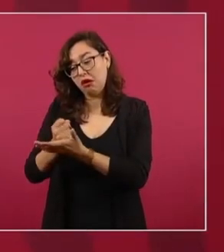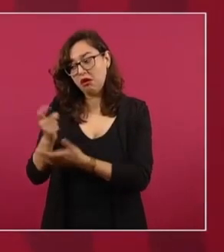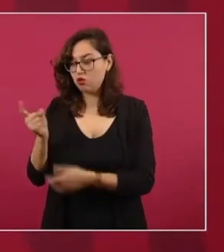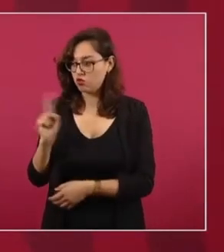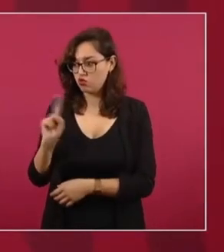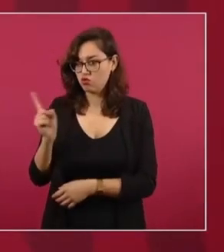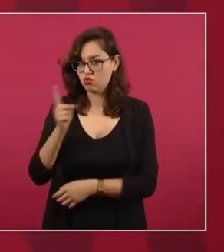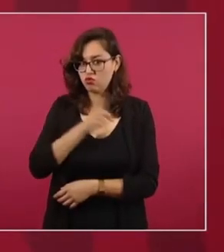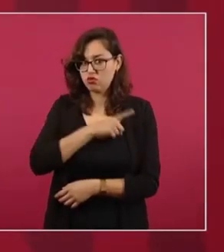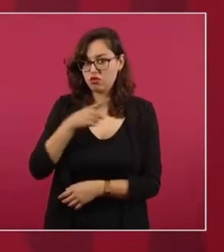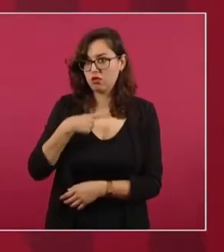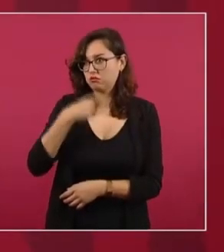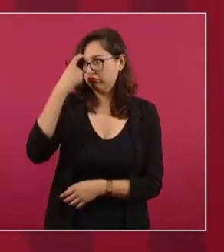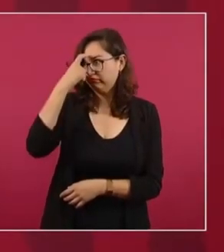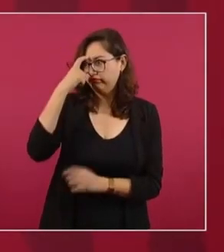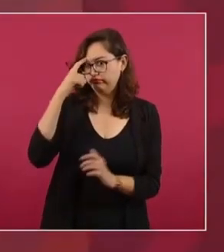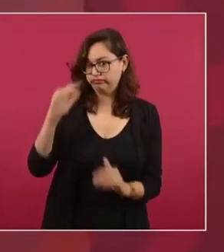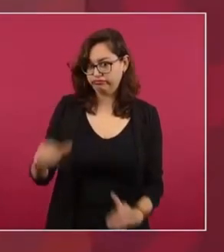Ay,